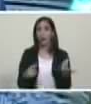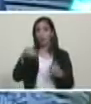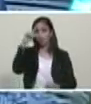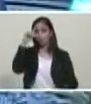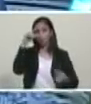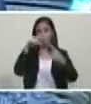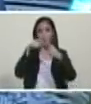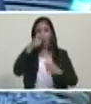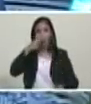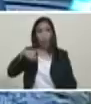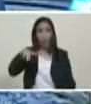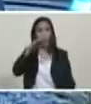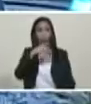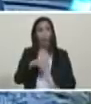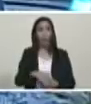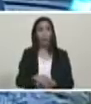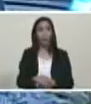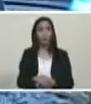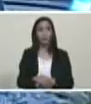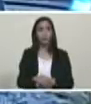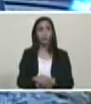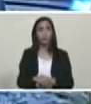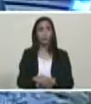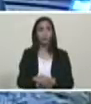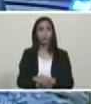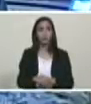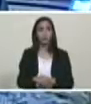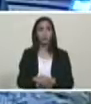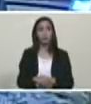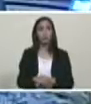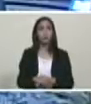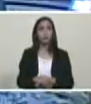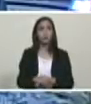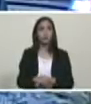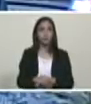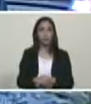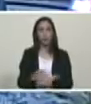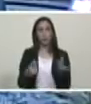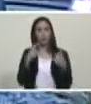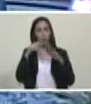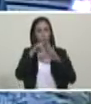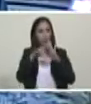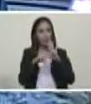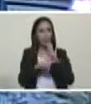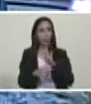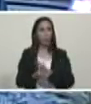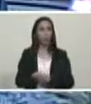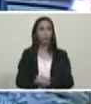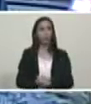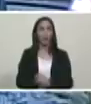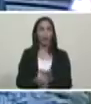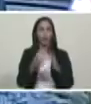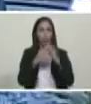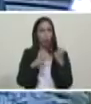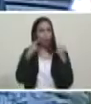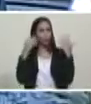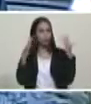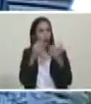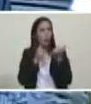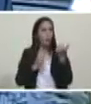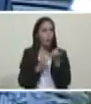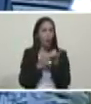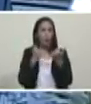allí, todo atento a las orientaciones, a los lineamientos, aplaudiendo